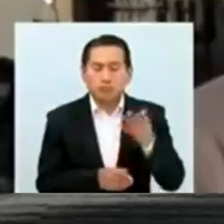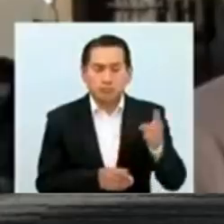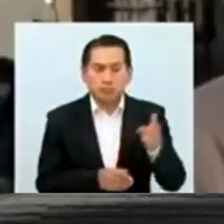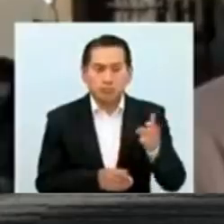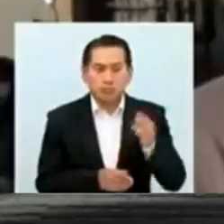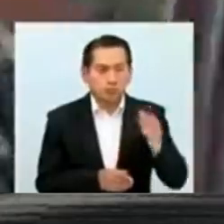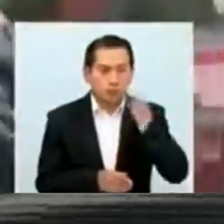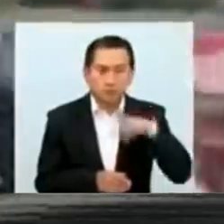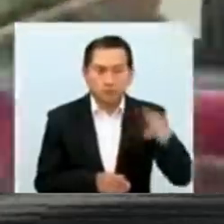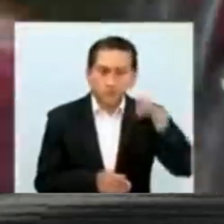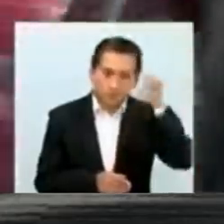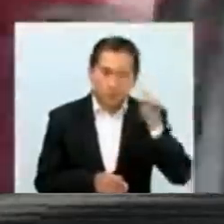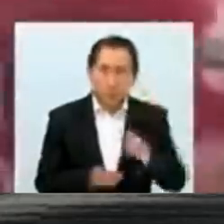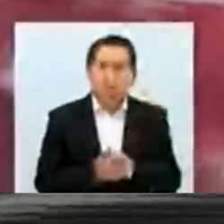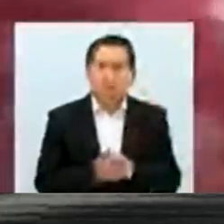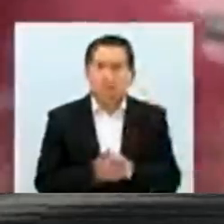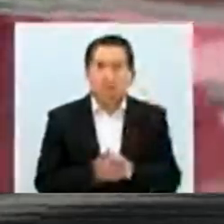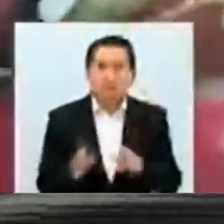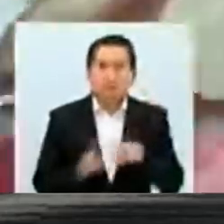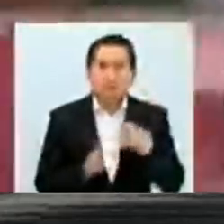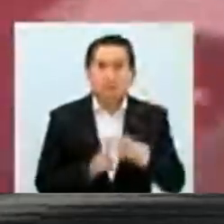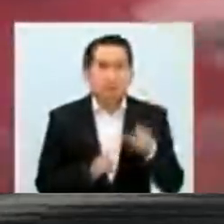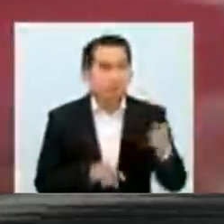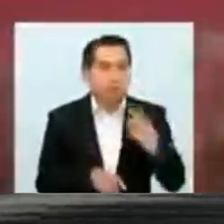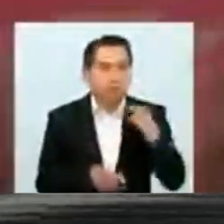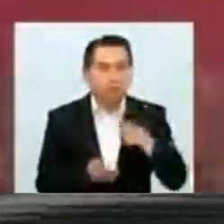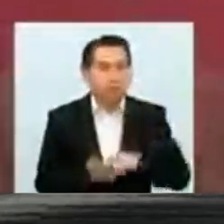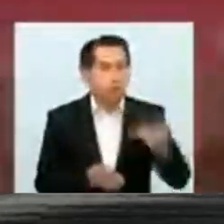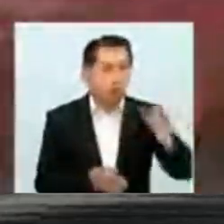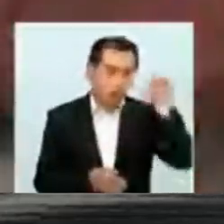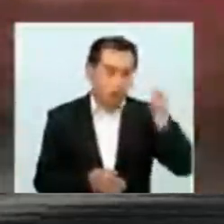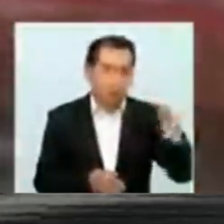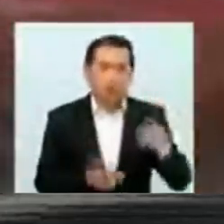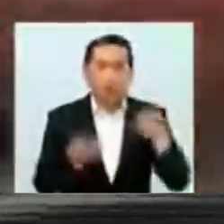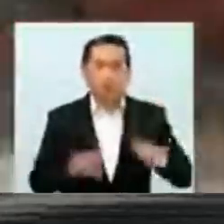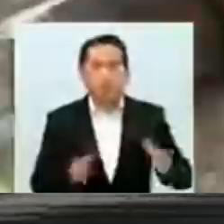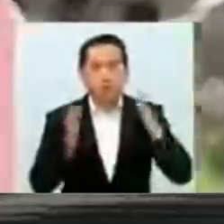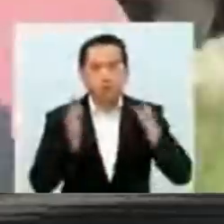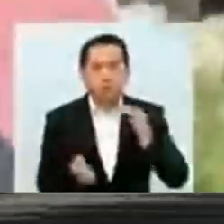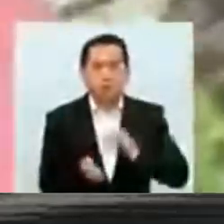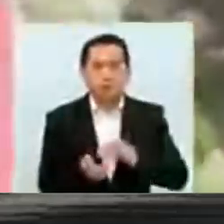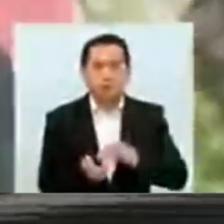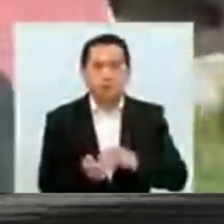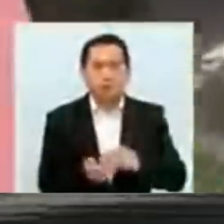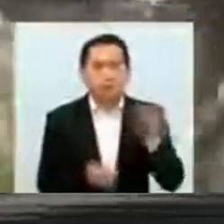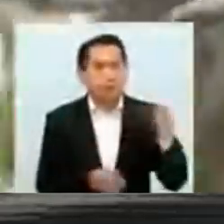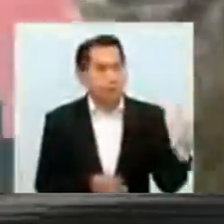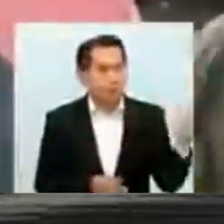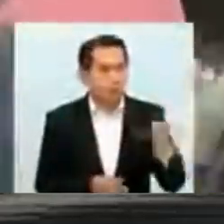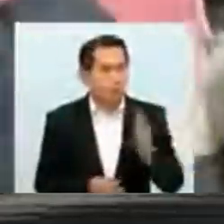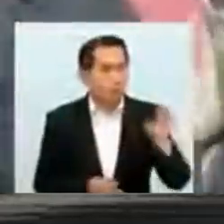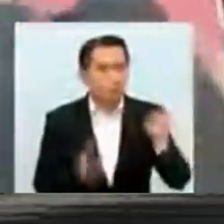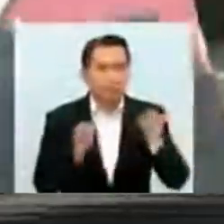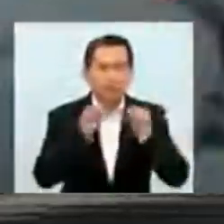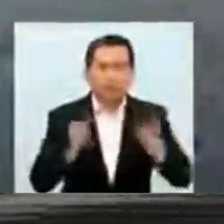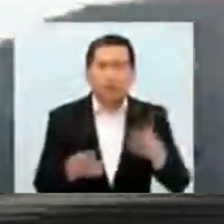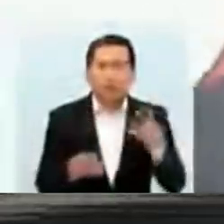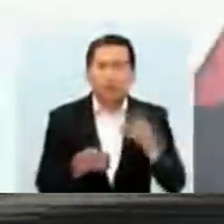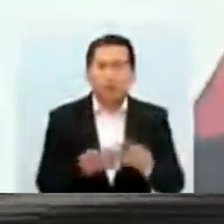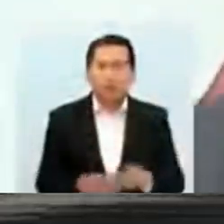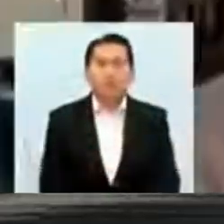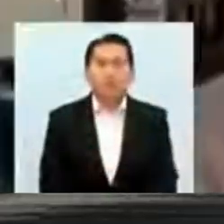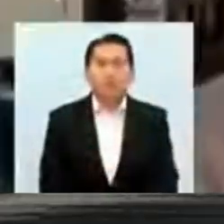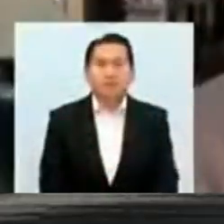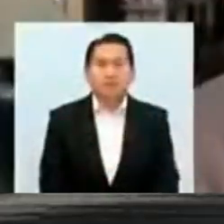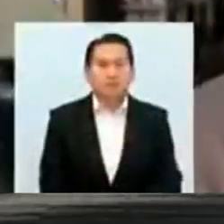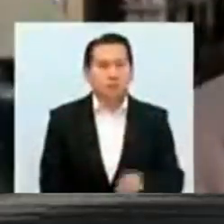de la señora Añez. Asimismo, Laura indica que Añez negó la atención de médicos que fueron designados por régimen penitenciario. Se